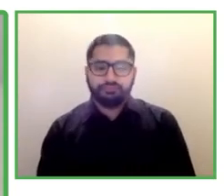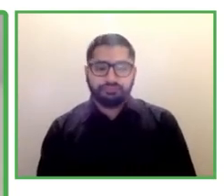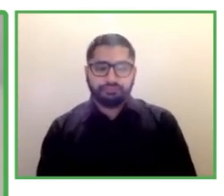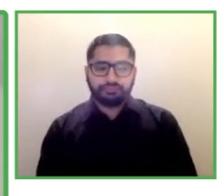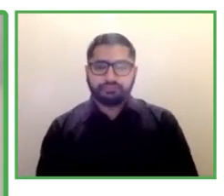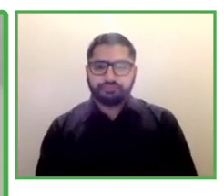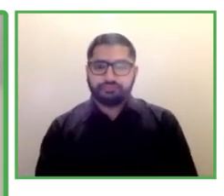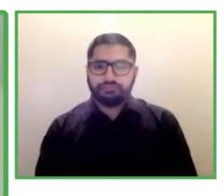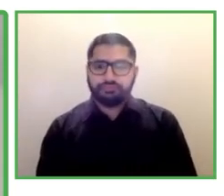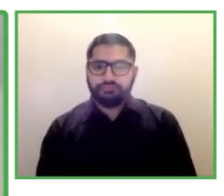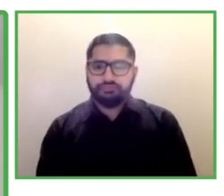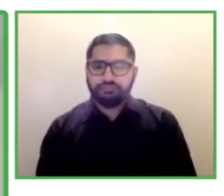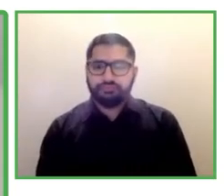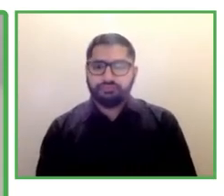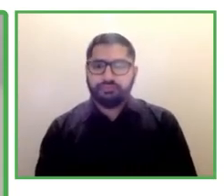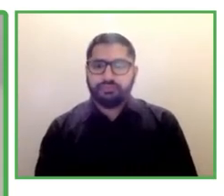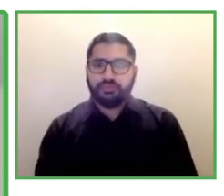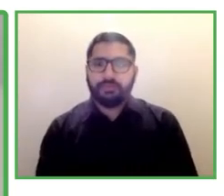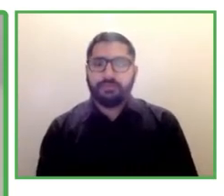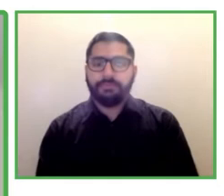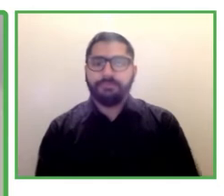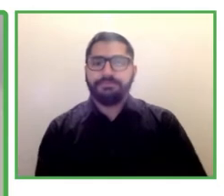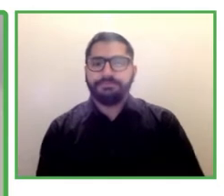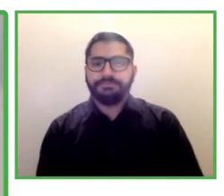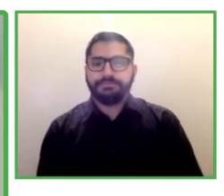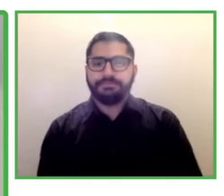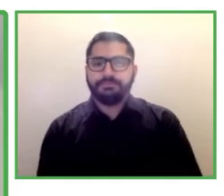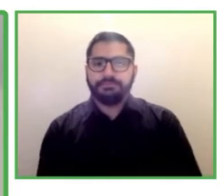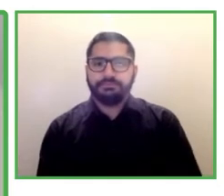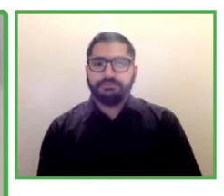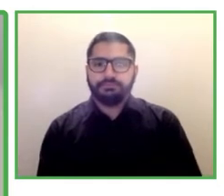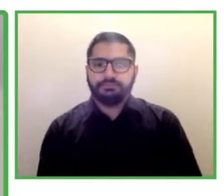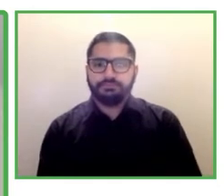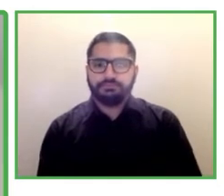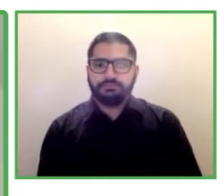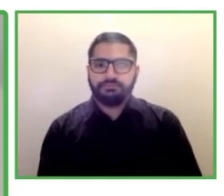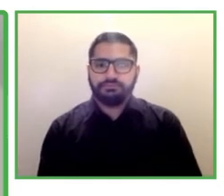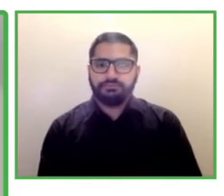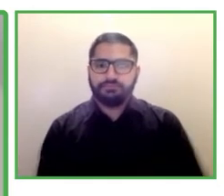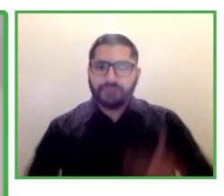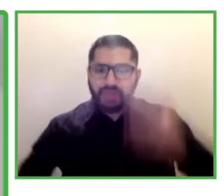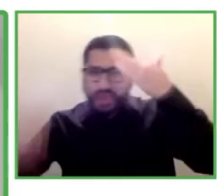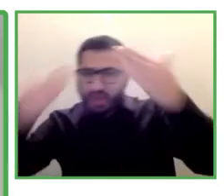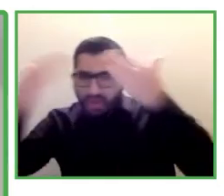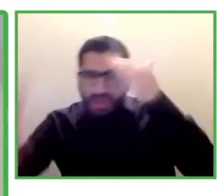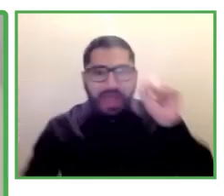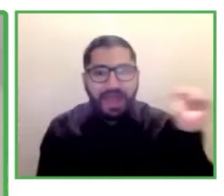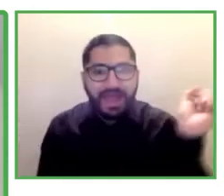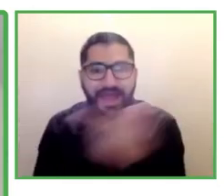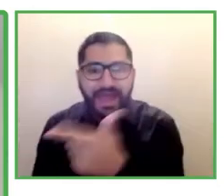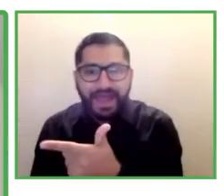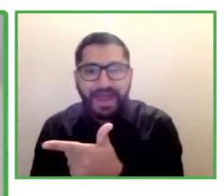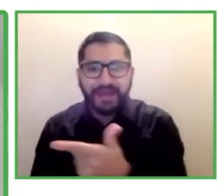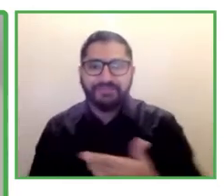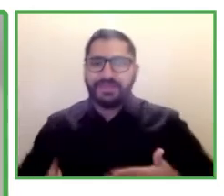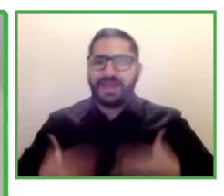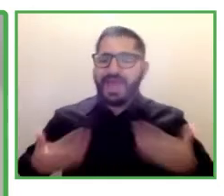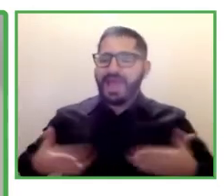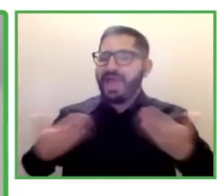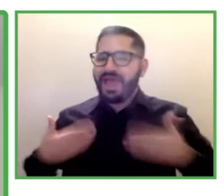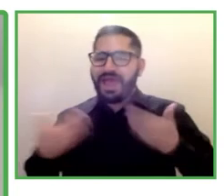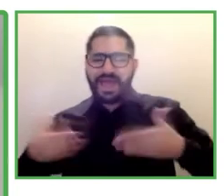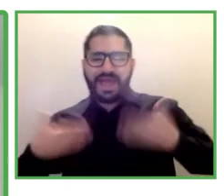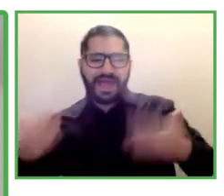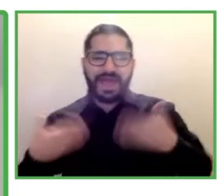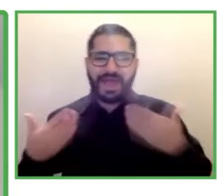Hello there to everyone, and I'm so, Hola so happy. A todos. Estoy muy feliz y agradecida porque me pidieron